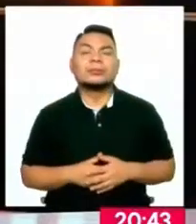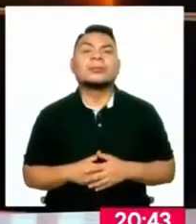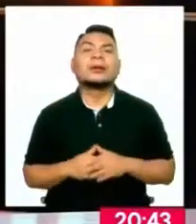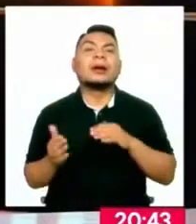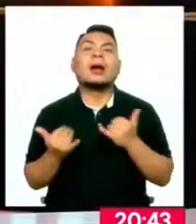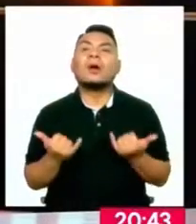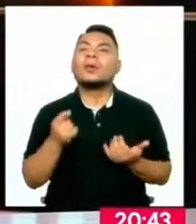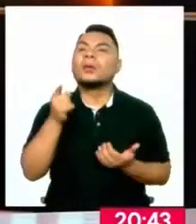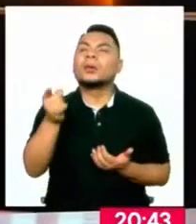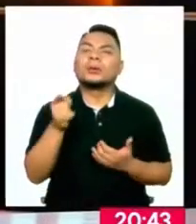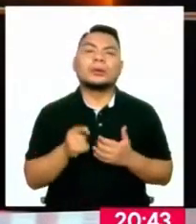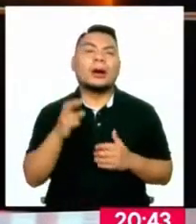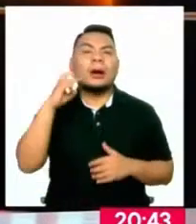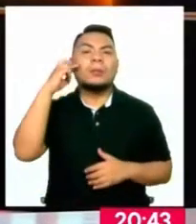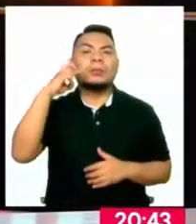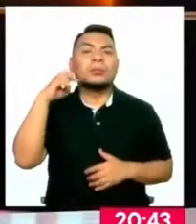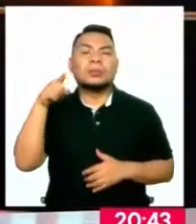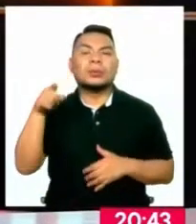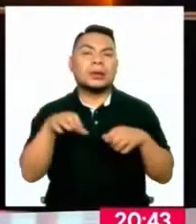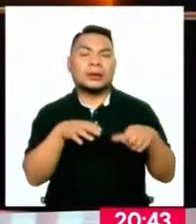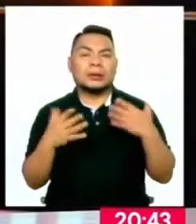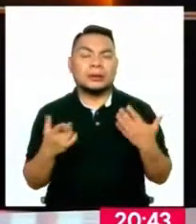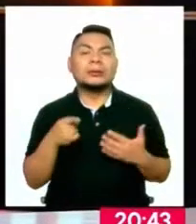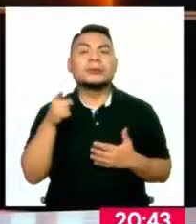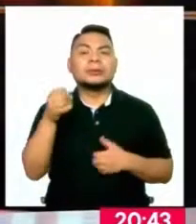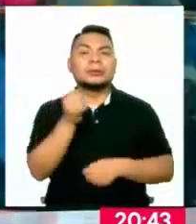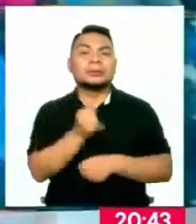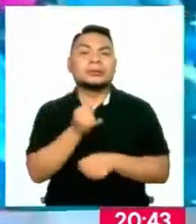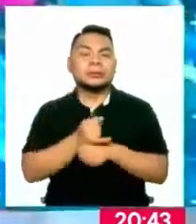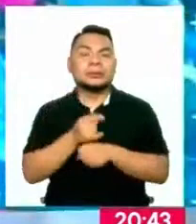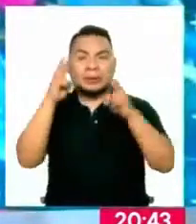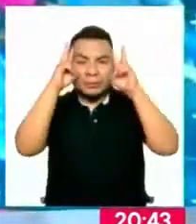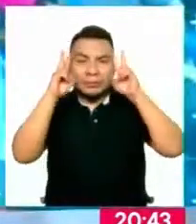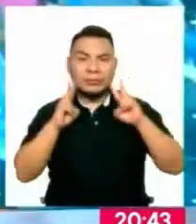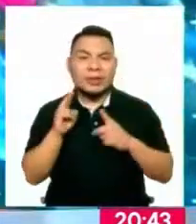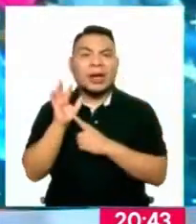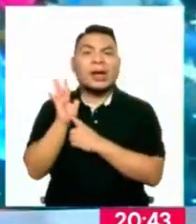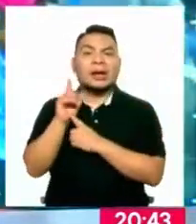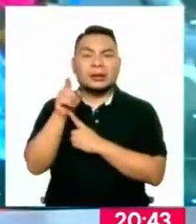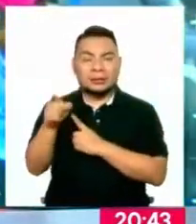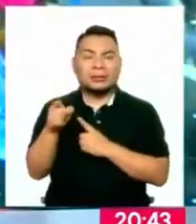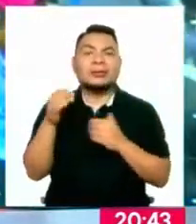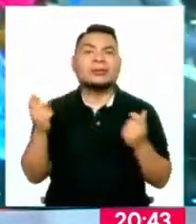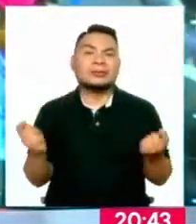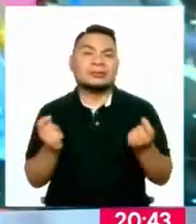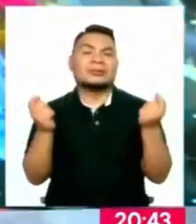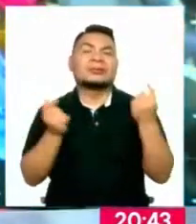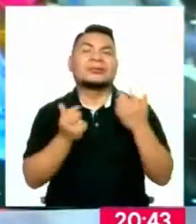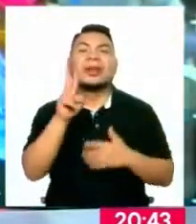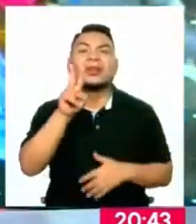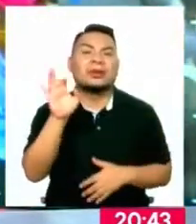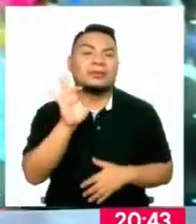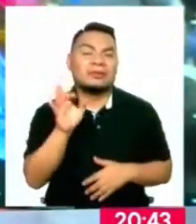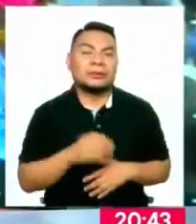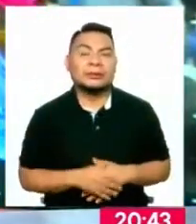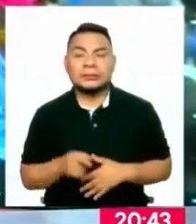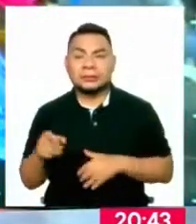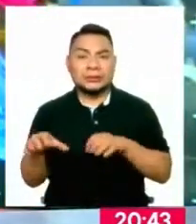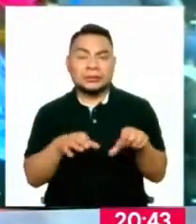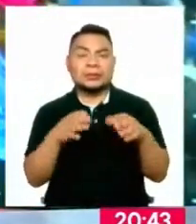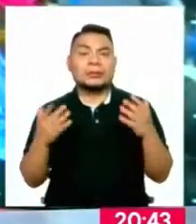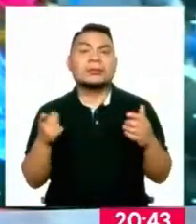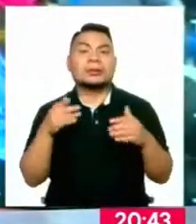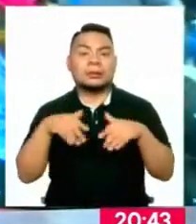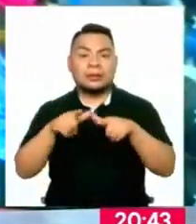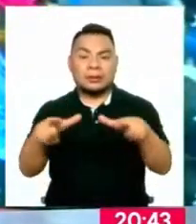Y nos vamos ahora hasta Puno, donde se realizan misas en honor a la Virgen de la Candelaria, cuyo día central es este 2 de febrero. La actividad se